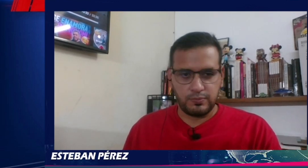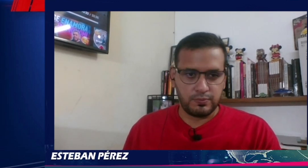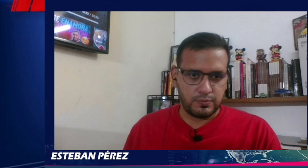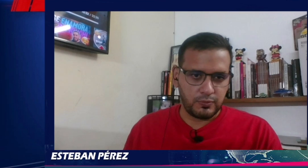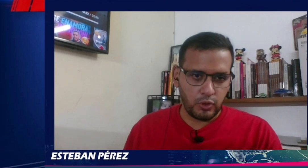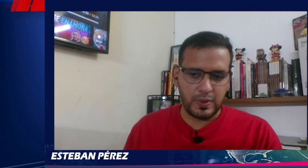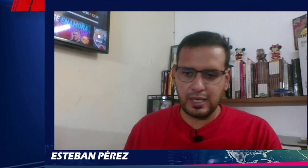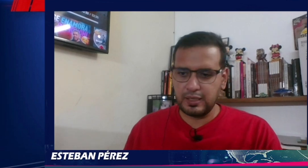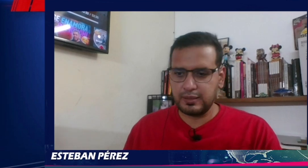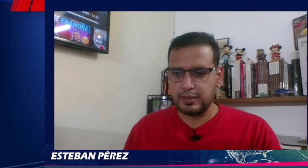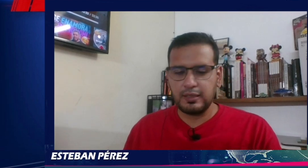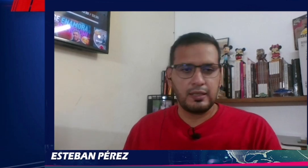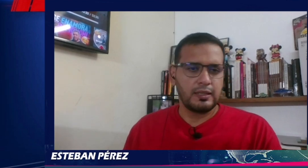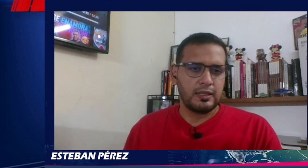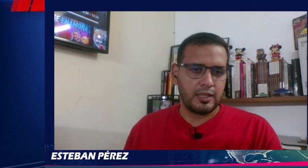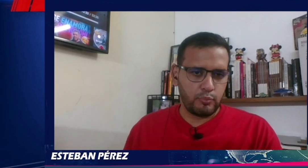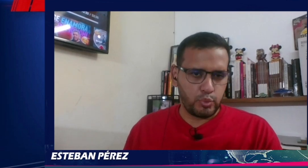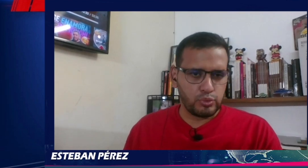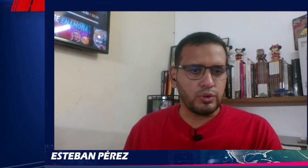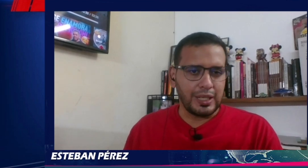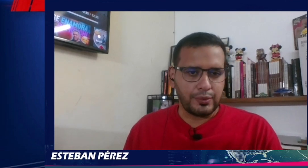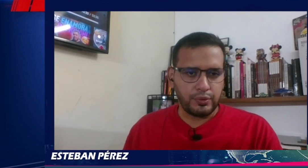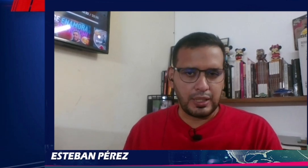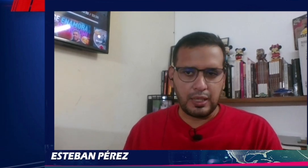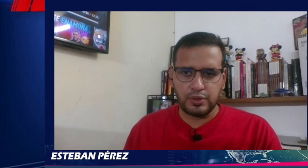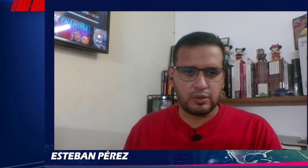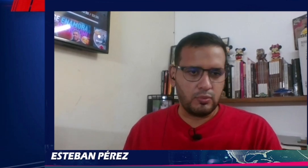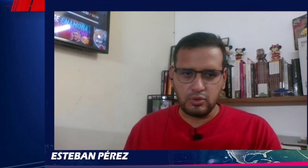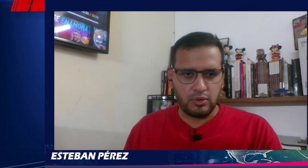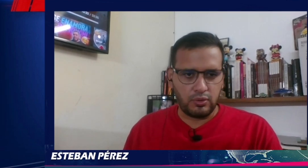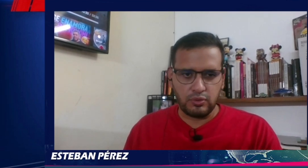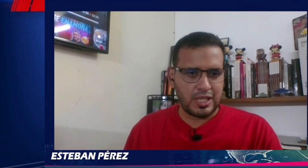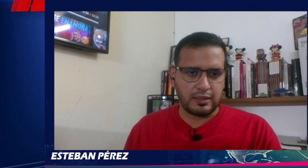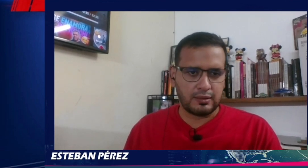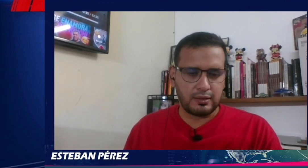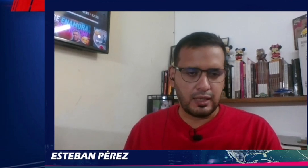vemos hoy viernes en punto de las 11 de la noche,